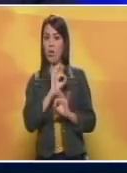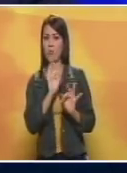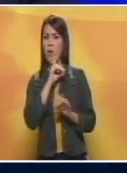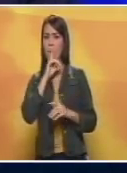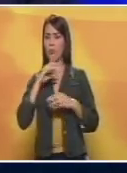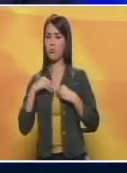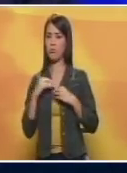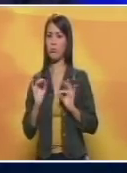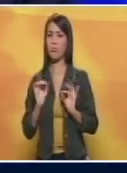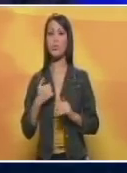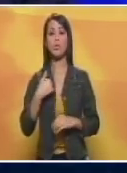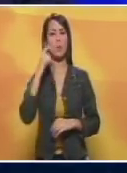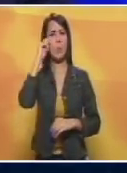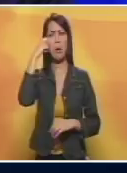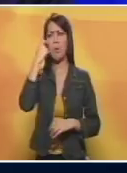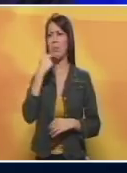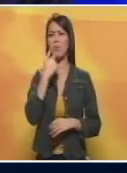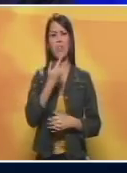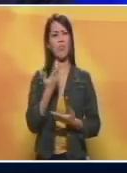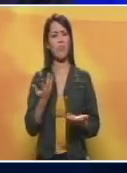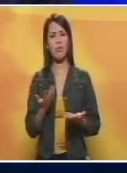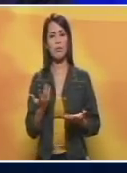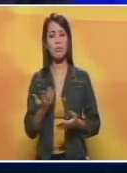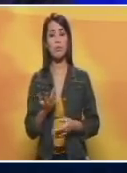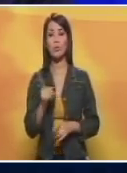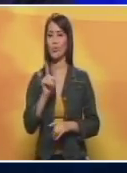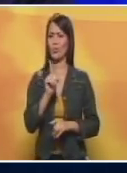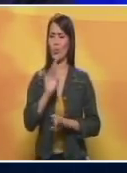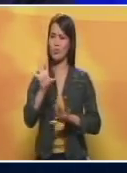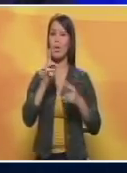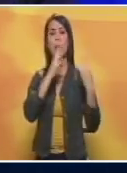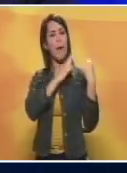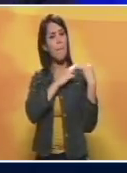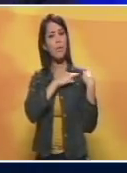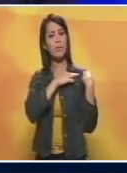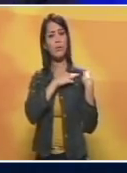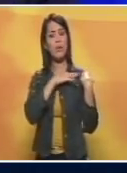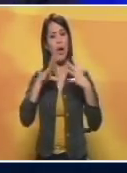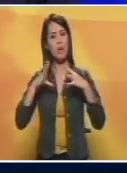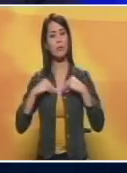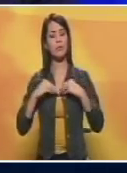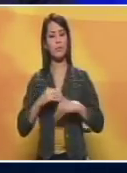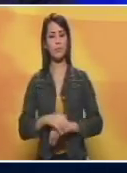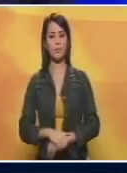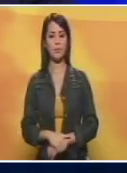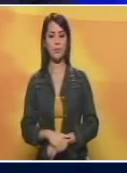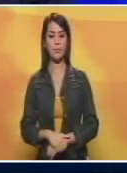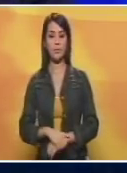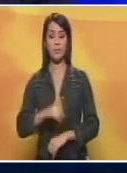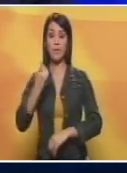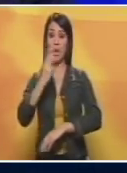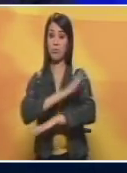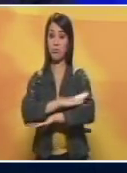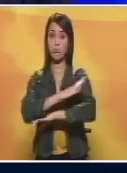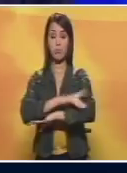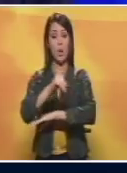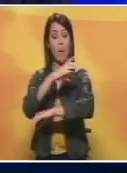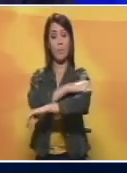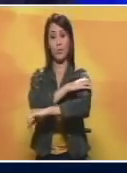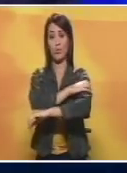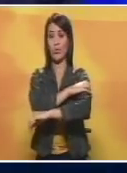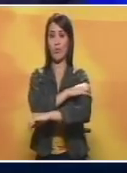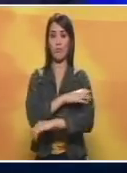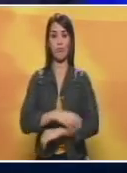se lo dije yo no me recuerdo qué fue lo que dije hay que ser responsable siempre ha sido una actitud de la oposición